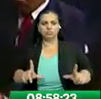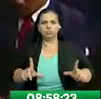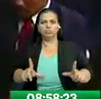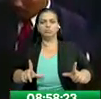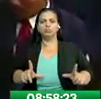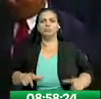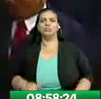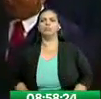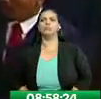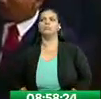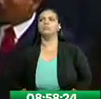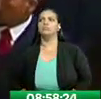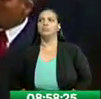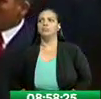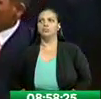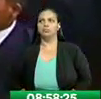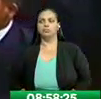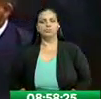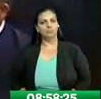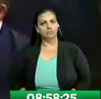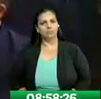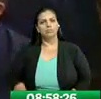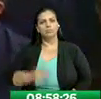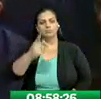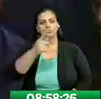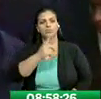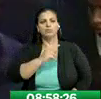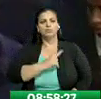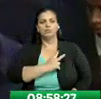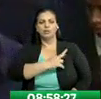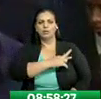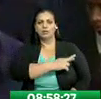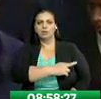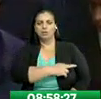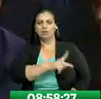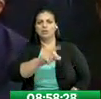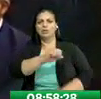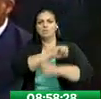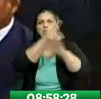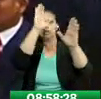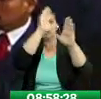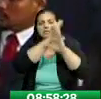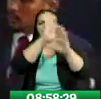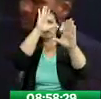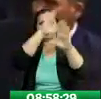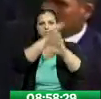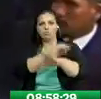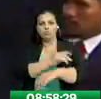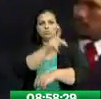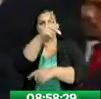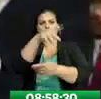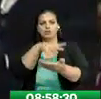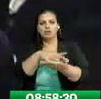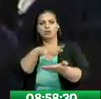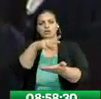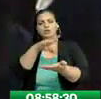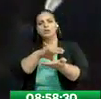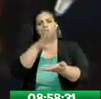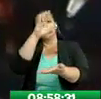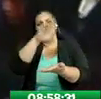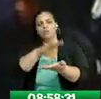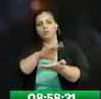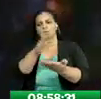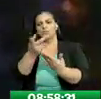las cuatro jornadas que pertenecen a esa institución educativa fiscal, que se encuentran con sus representantes,